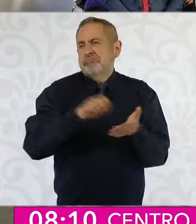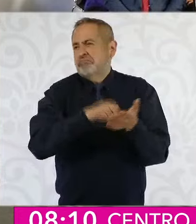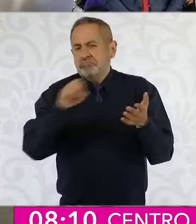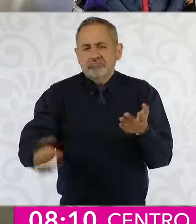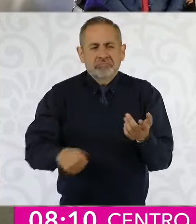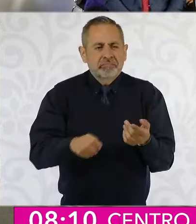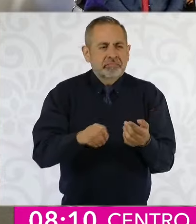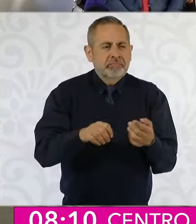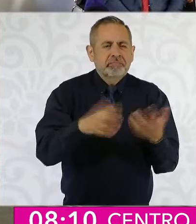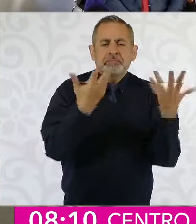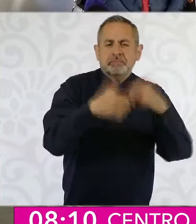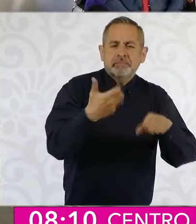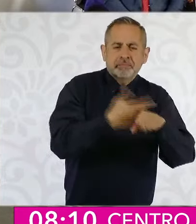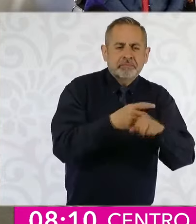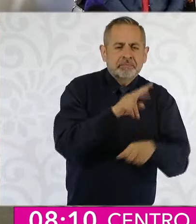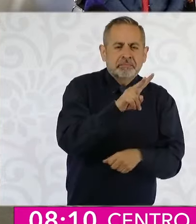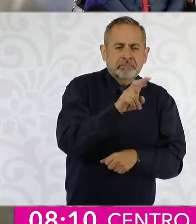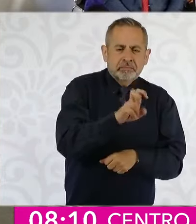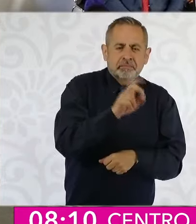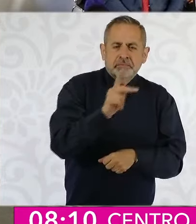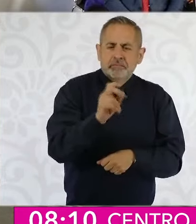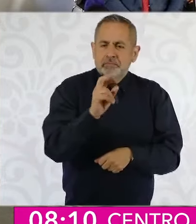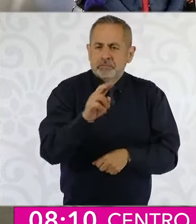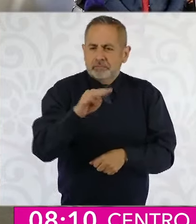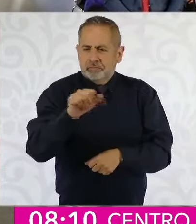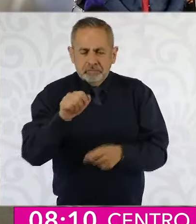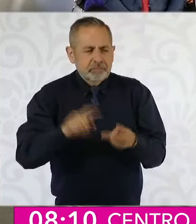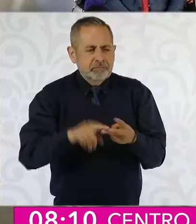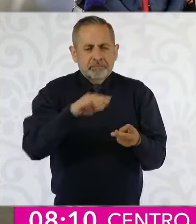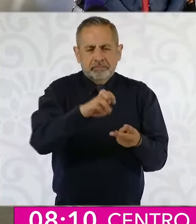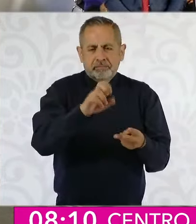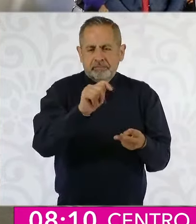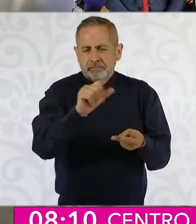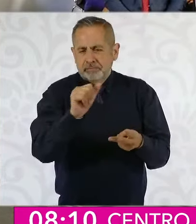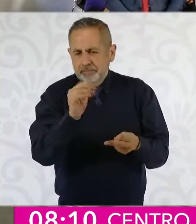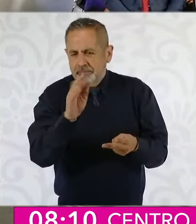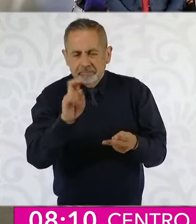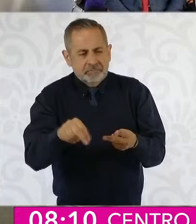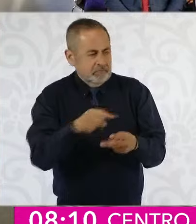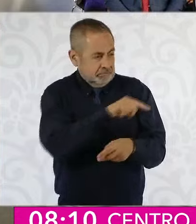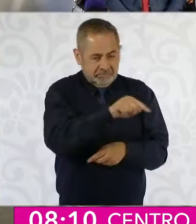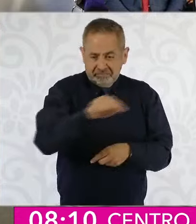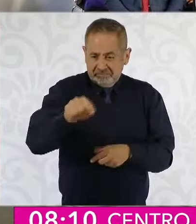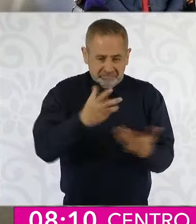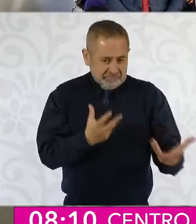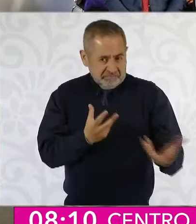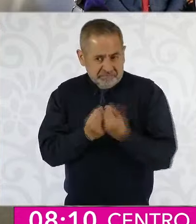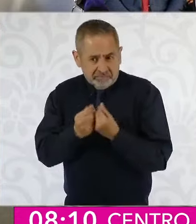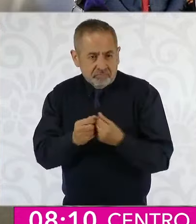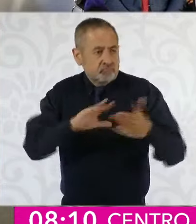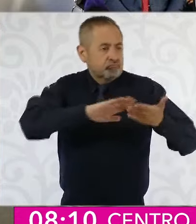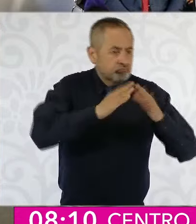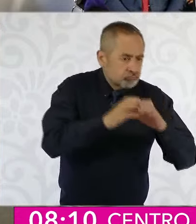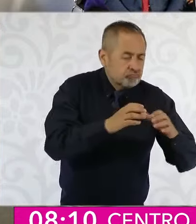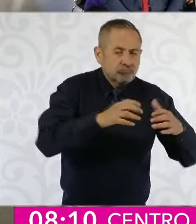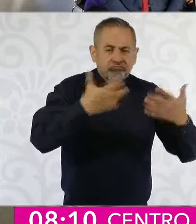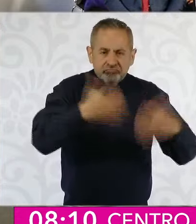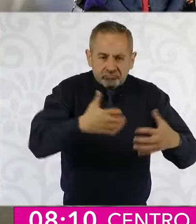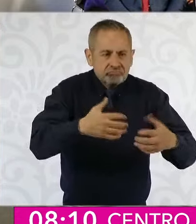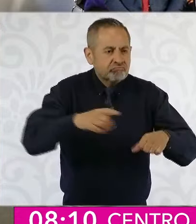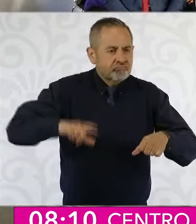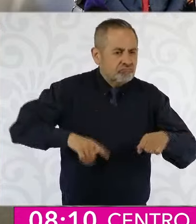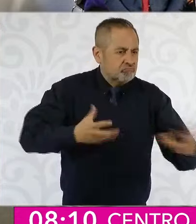Financiero B por Más, como empresas como Netafim, que trabajan en conjunto con comunidades, empresas y